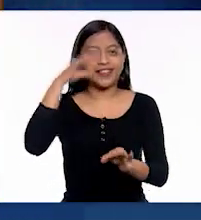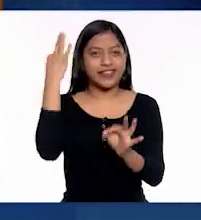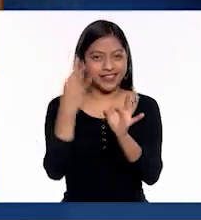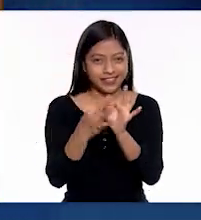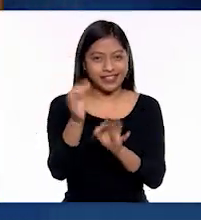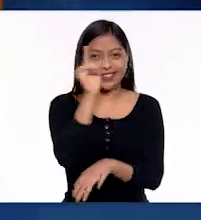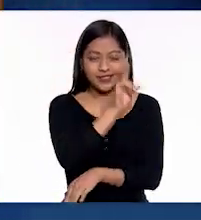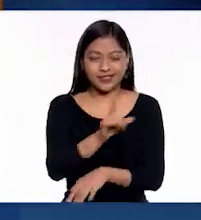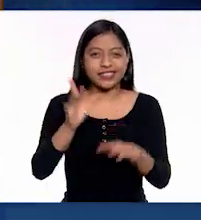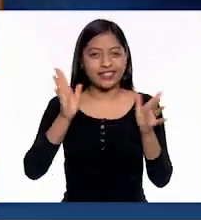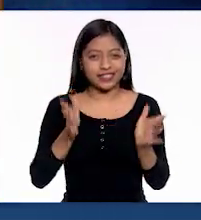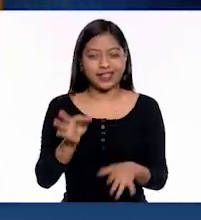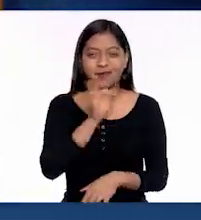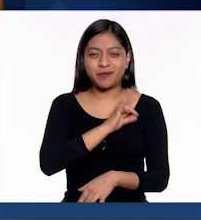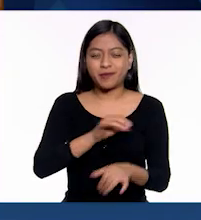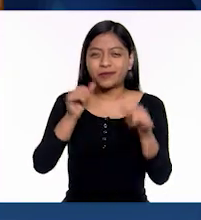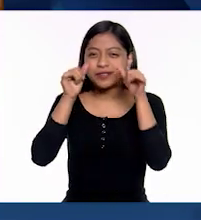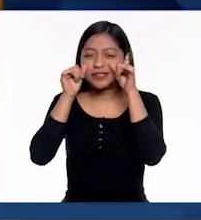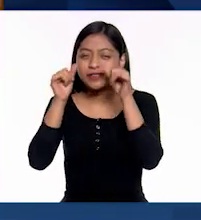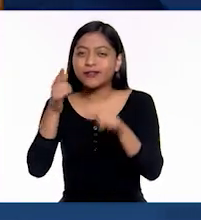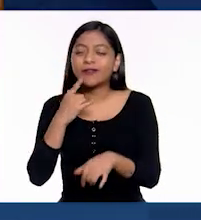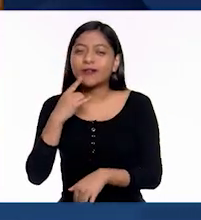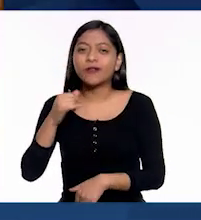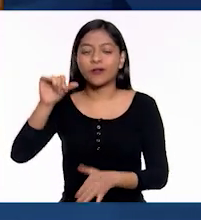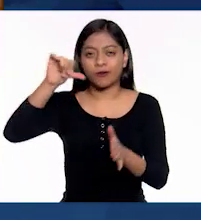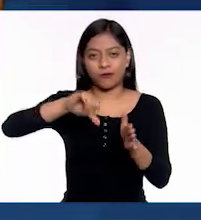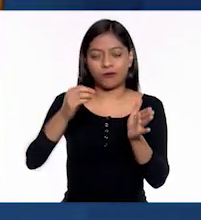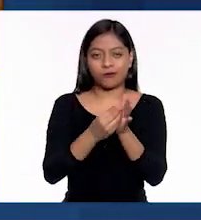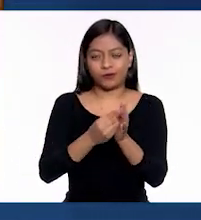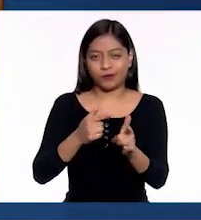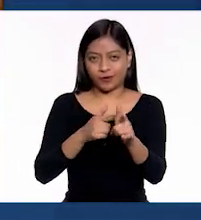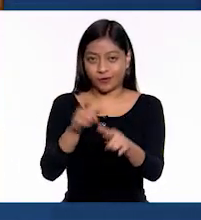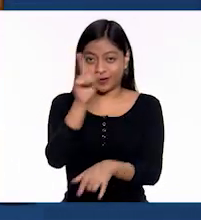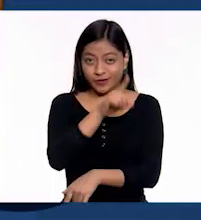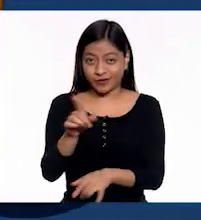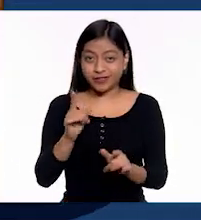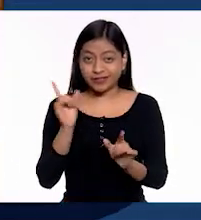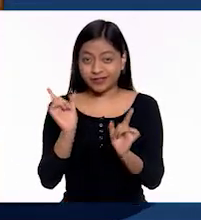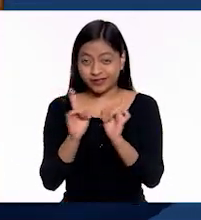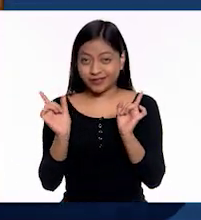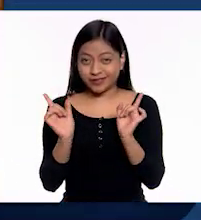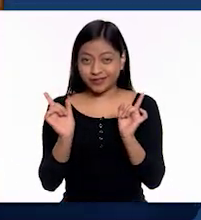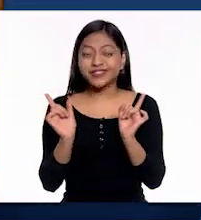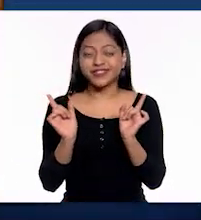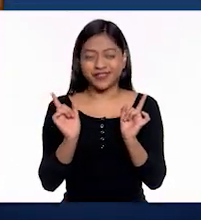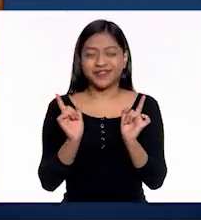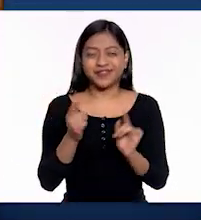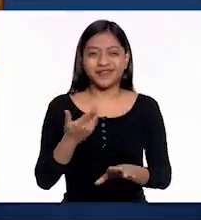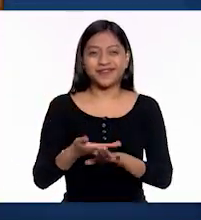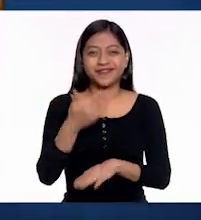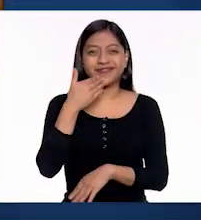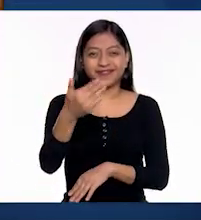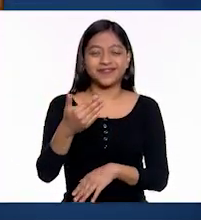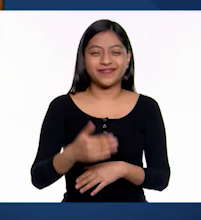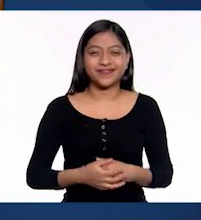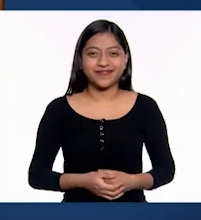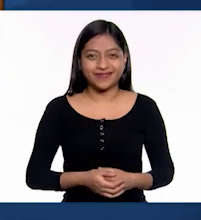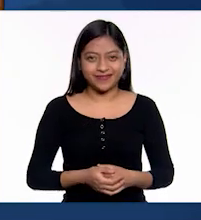es momento de seguir con el programa de hoy. ¿Listas? ¿Listos?